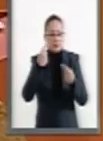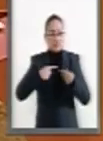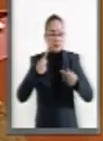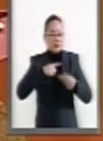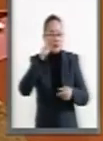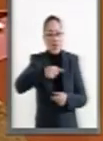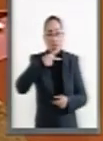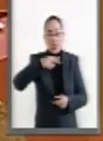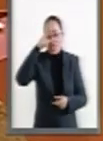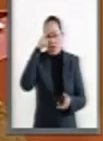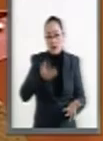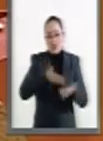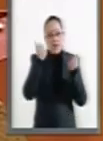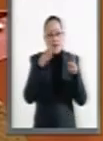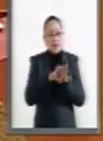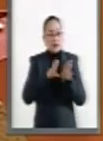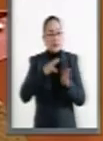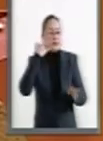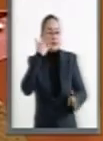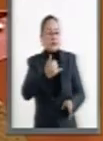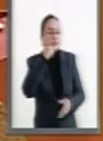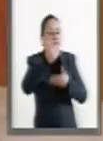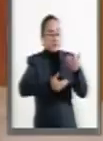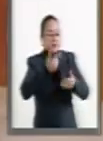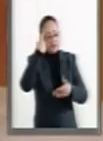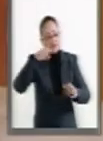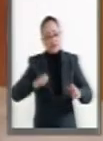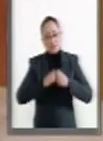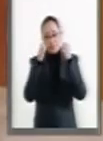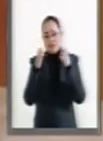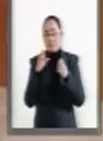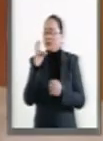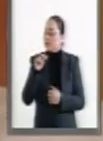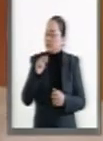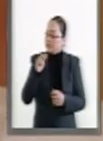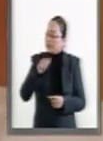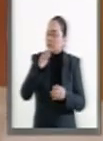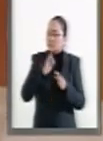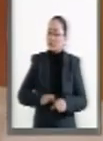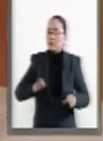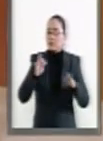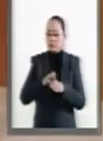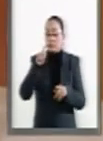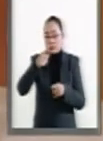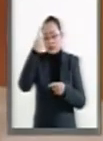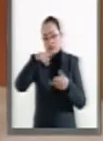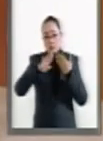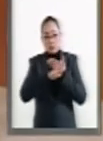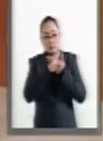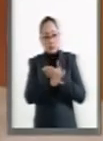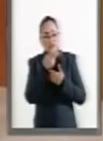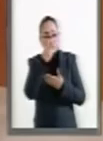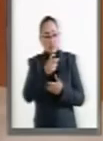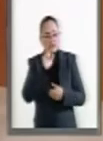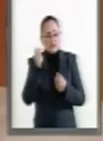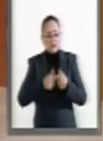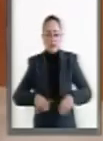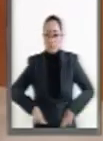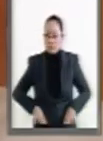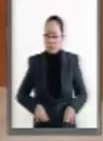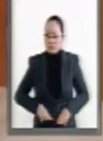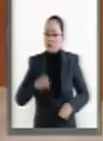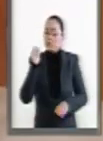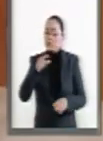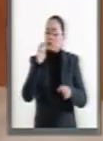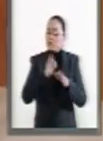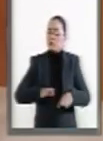de manera incorrecta los servicios de emergencia, sino que se trata, por un lado, de prevenir este tipo de comportamientos, pero